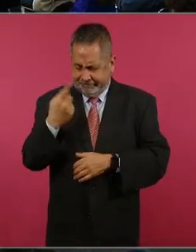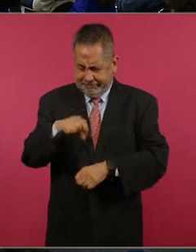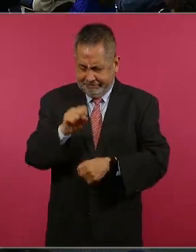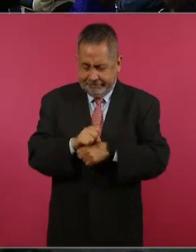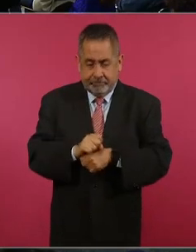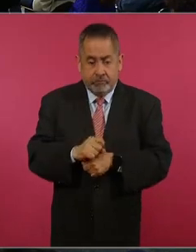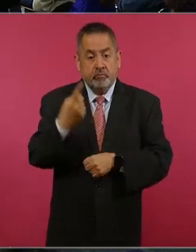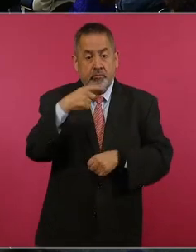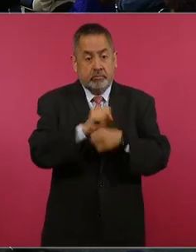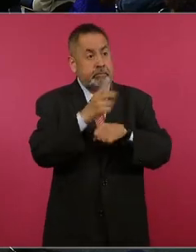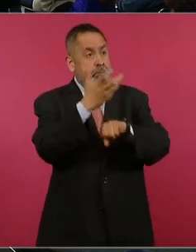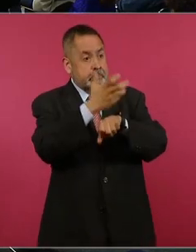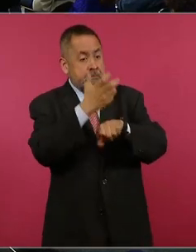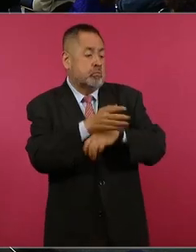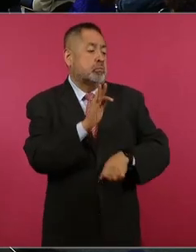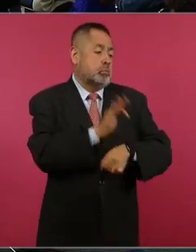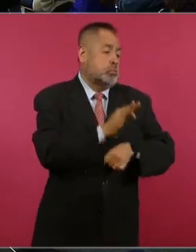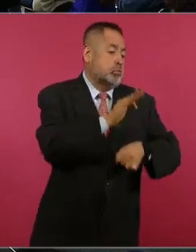defendiendo a los jueces.